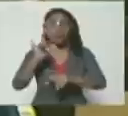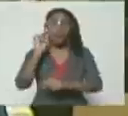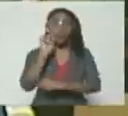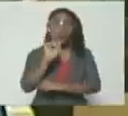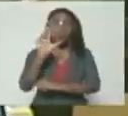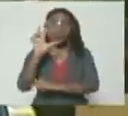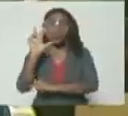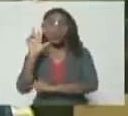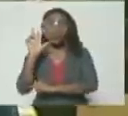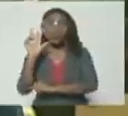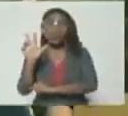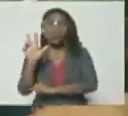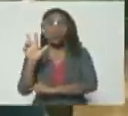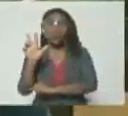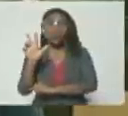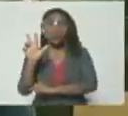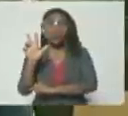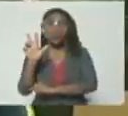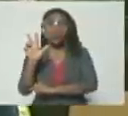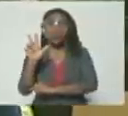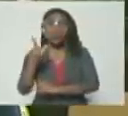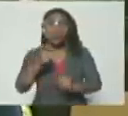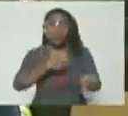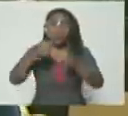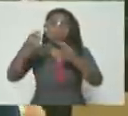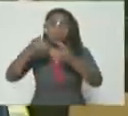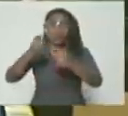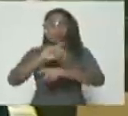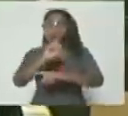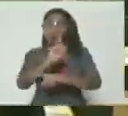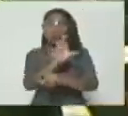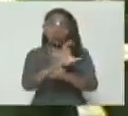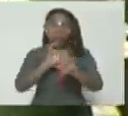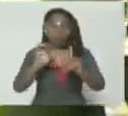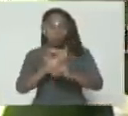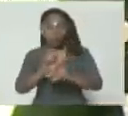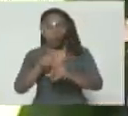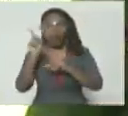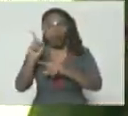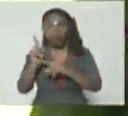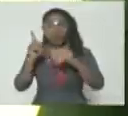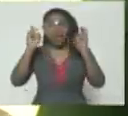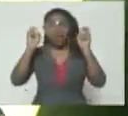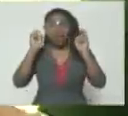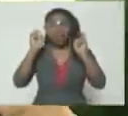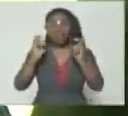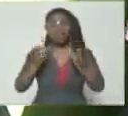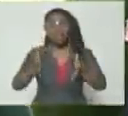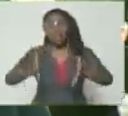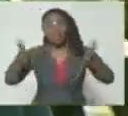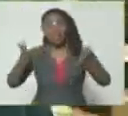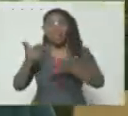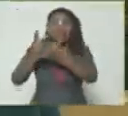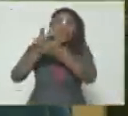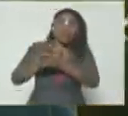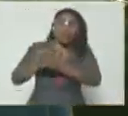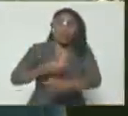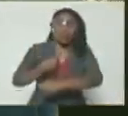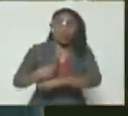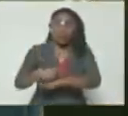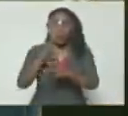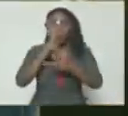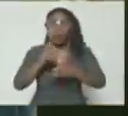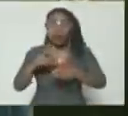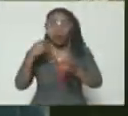15.3 de las exportaciones no tradicionales. Eso significa que por cada contenedor financiado por el Banco de